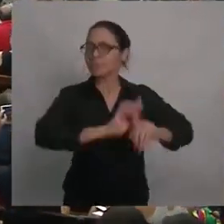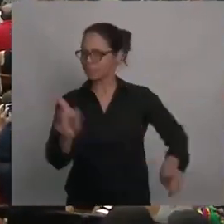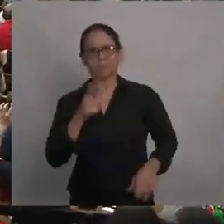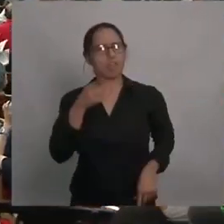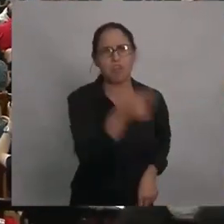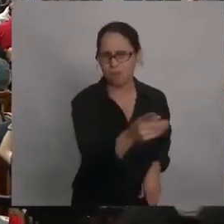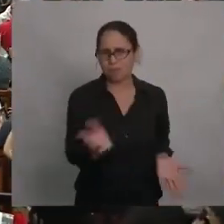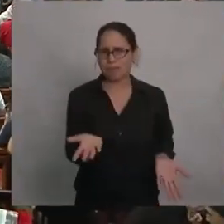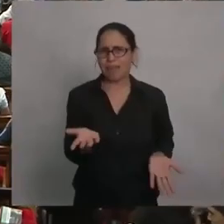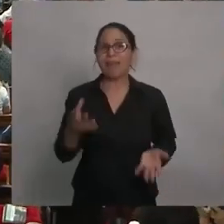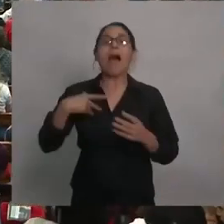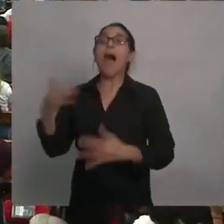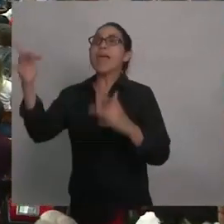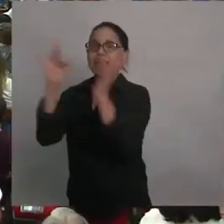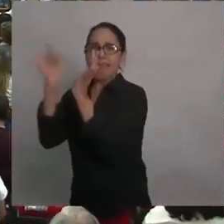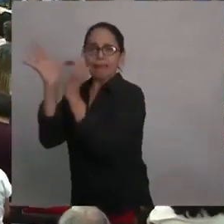establecidos.